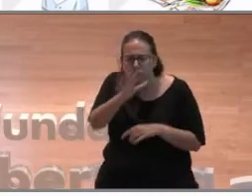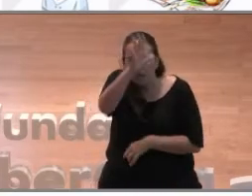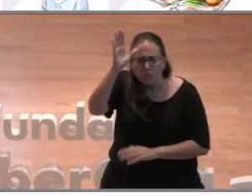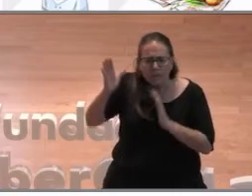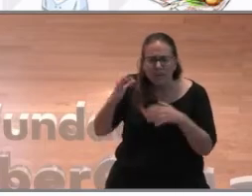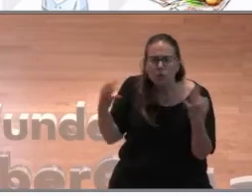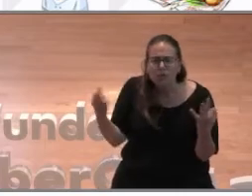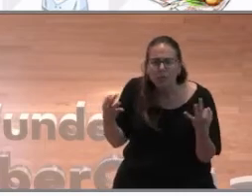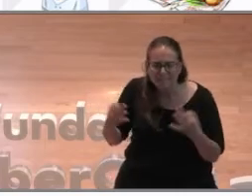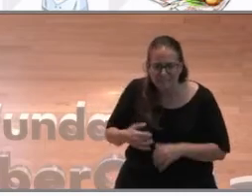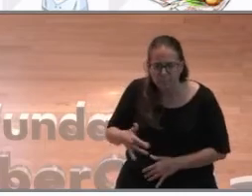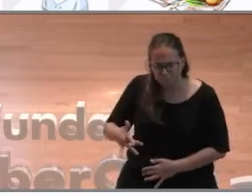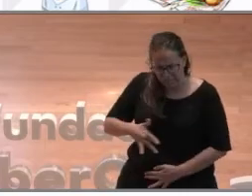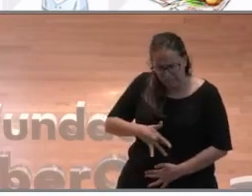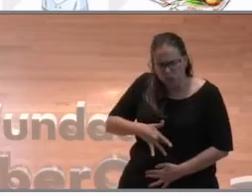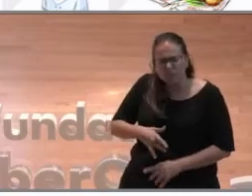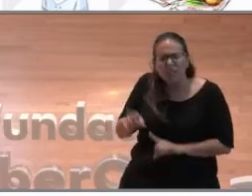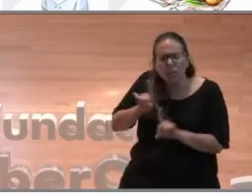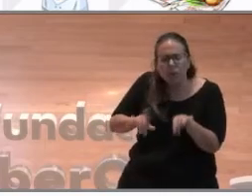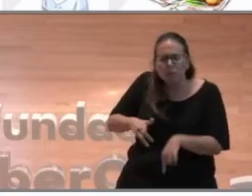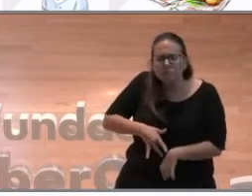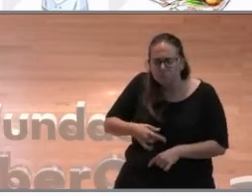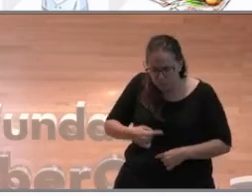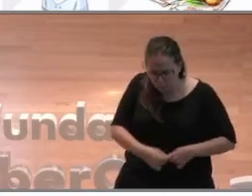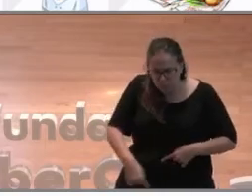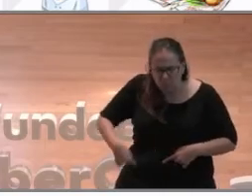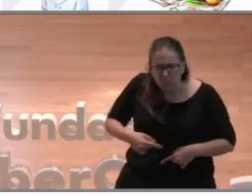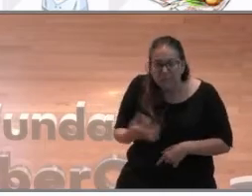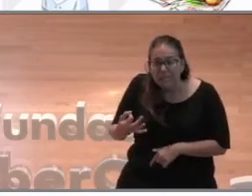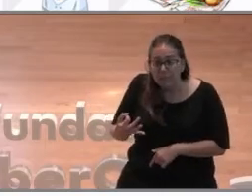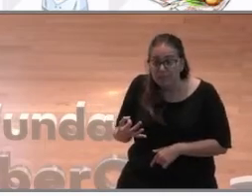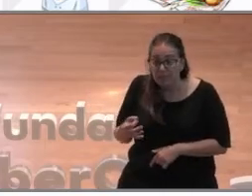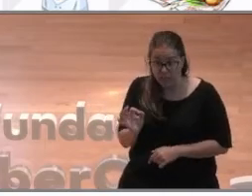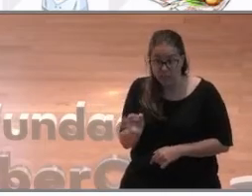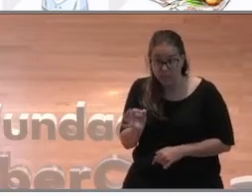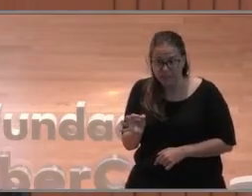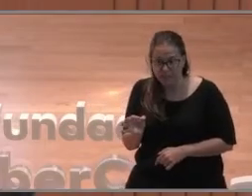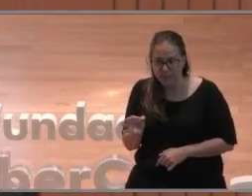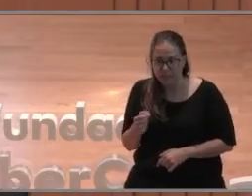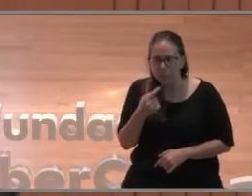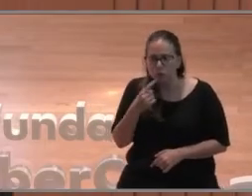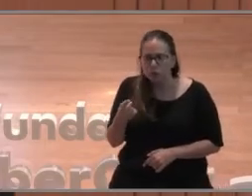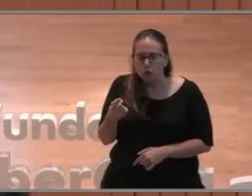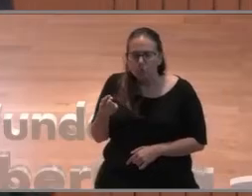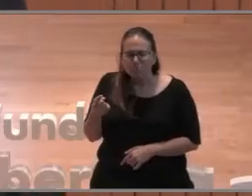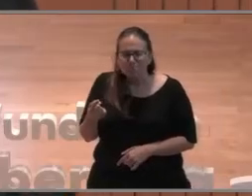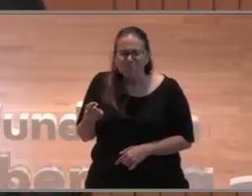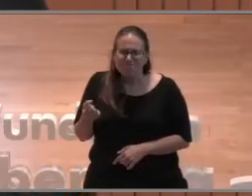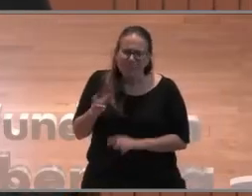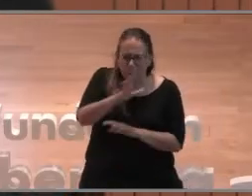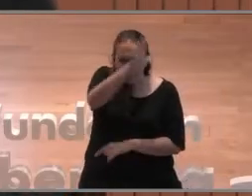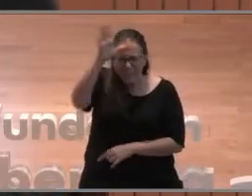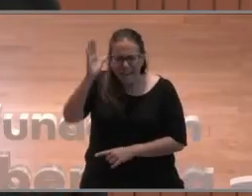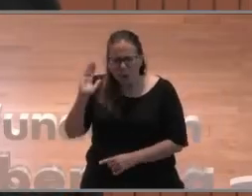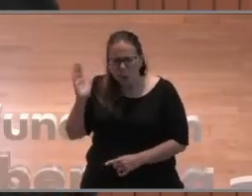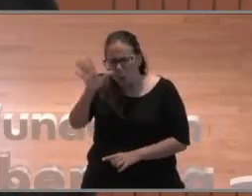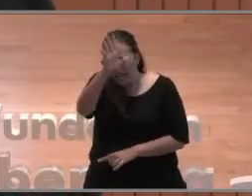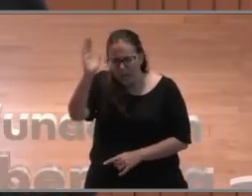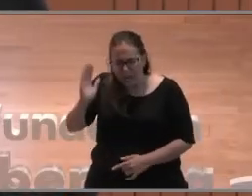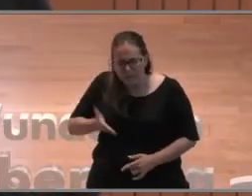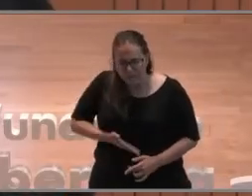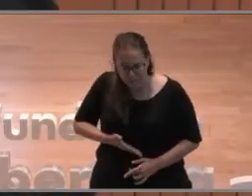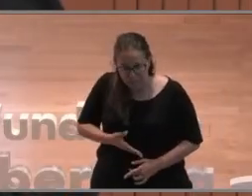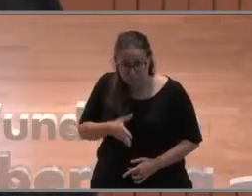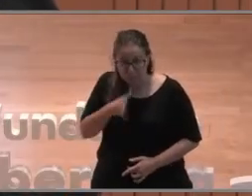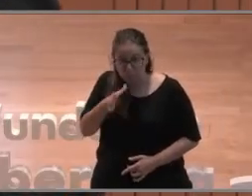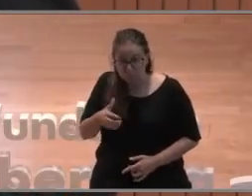los cuadros gastrointestinales? Es verdad que cuando hace mucho calor, hemos dicho, enlentece el ritmo gastrointestinal, pero enlentece porque nos deshidratamos,